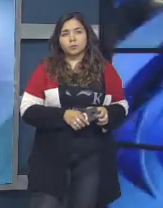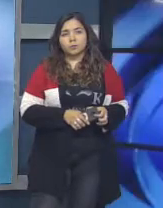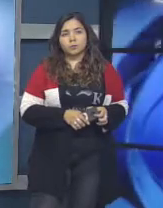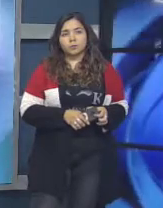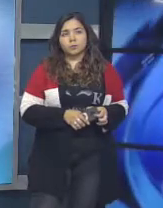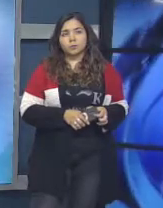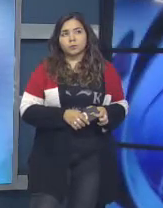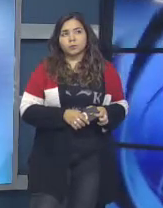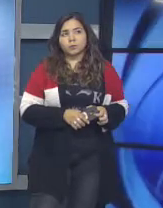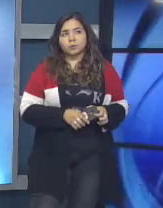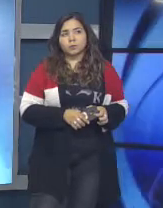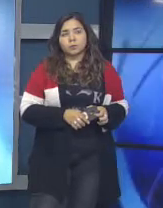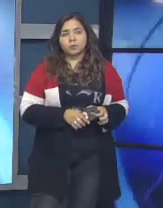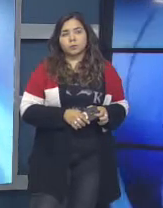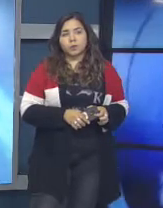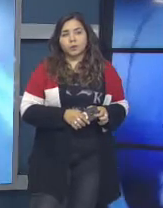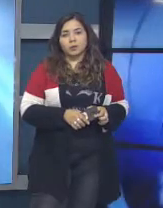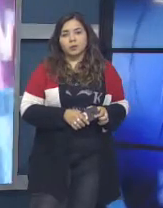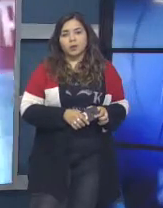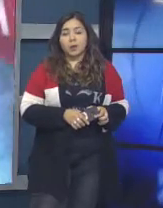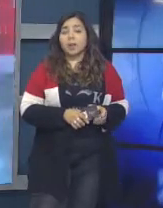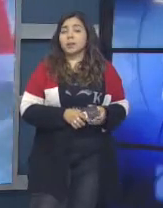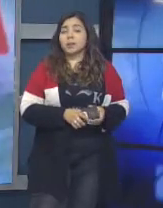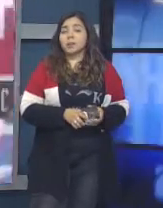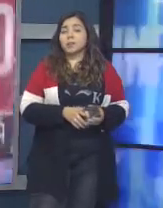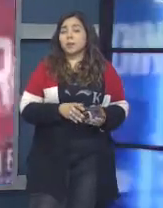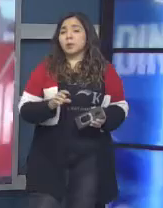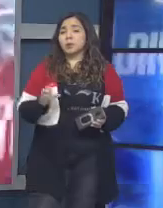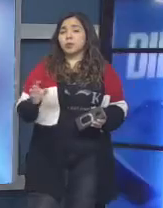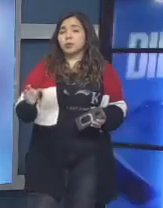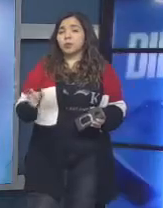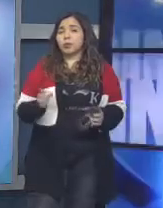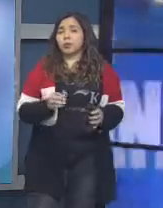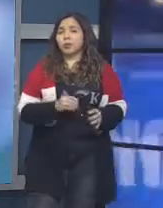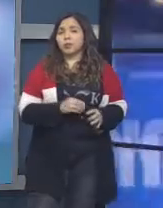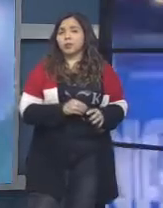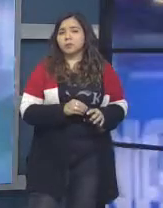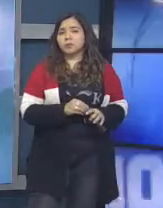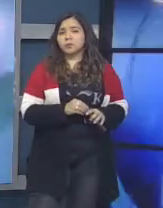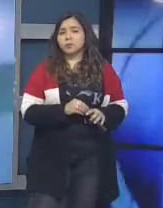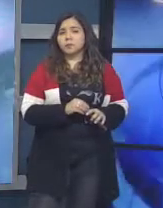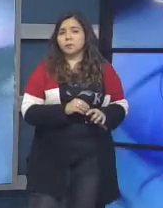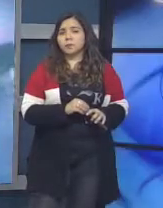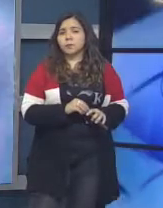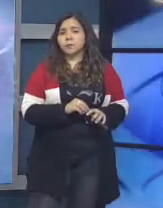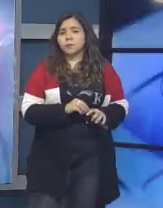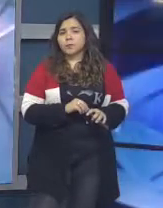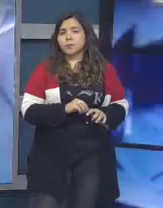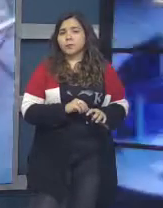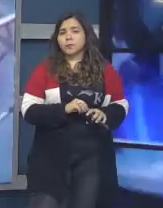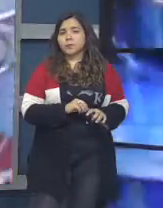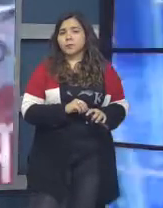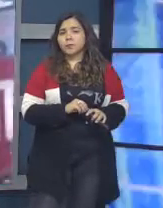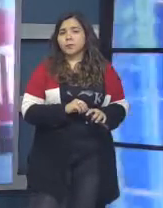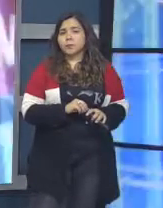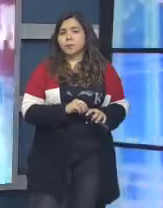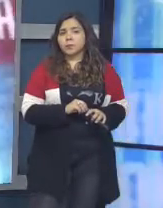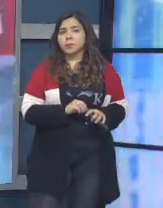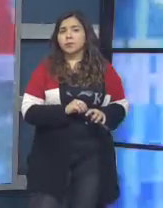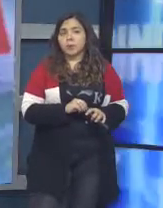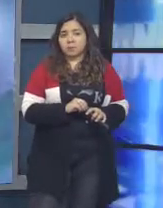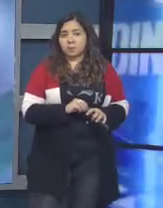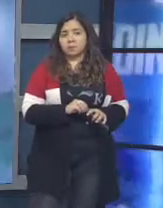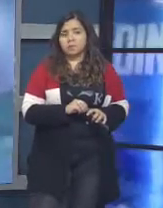a abordar. ¿Hay fecha para un próximo encuentro? En teoría la semana que